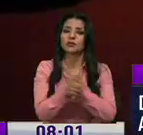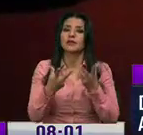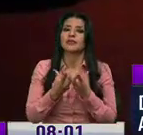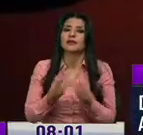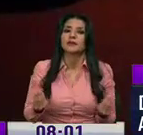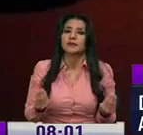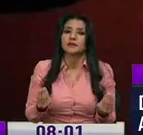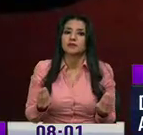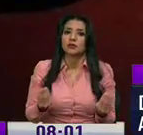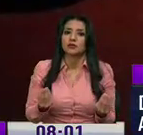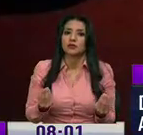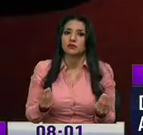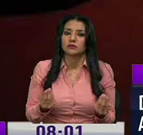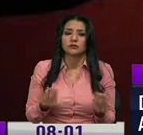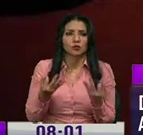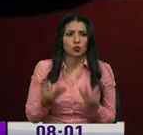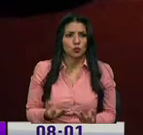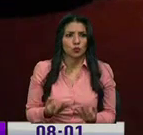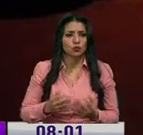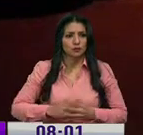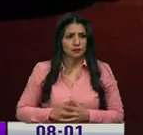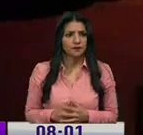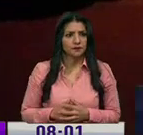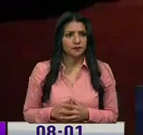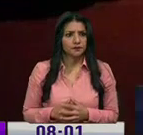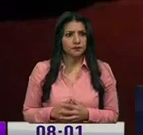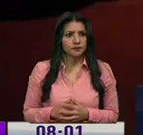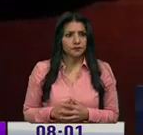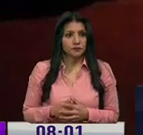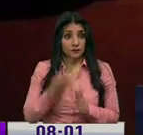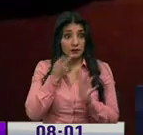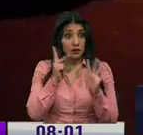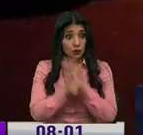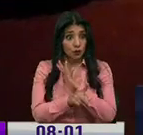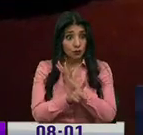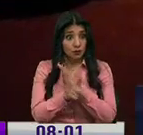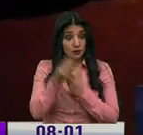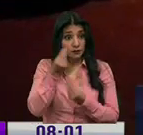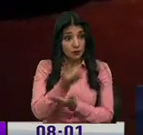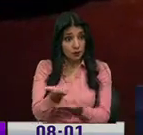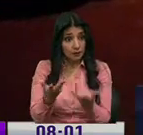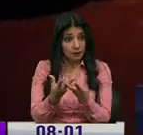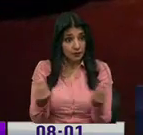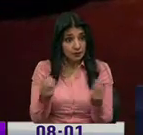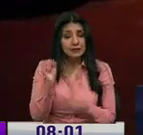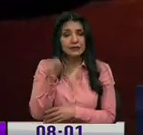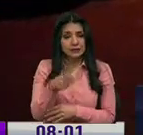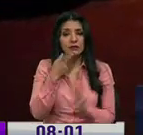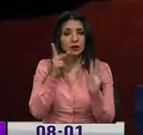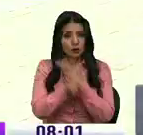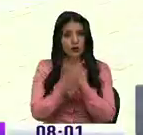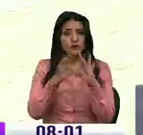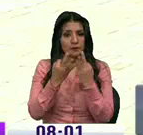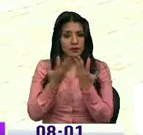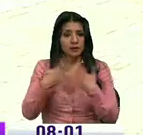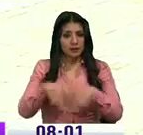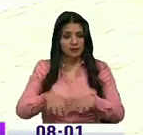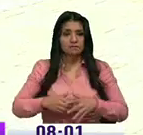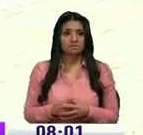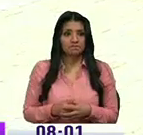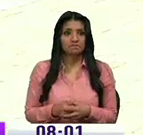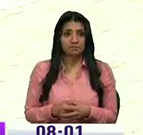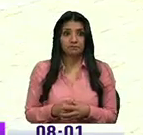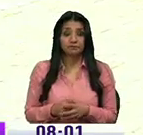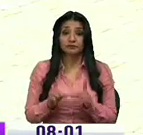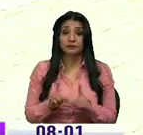de su muerte, del fallecimiento. O sea, hubo una denuncia que lo reportaron como desaparecido. Sí, sí, efectivamente. En la verificación